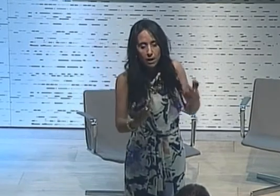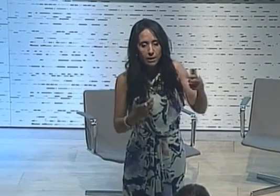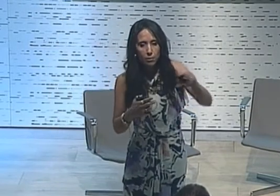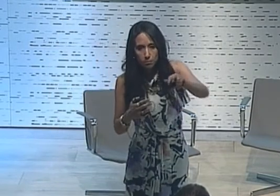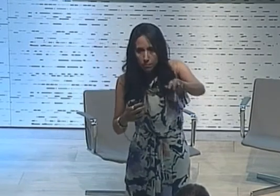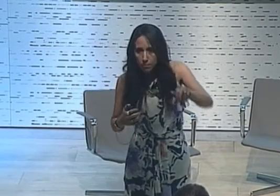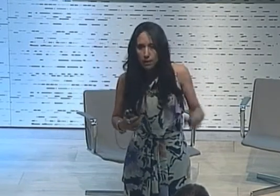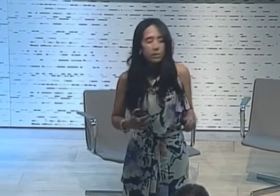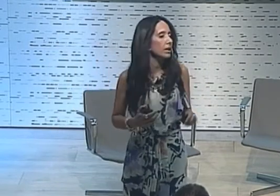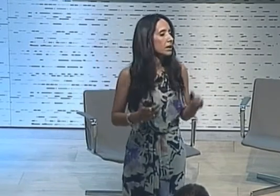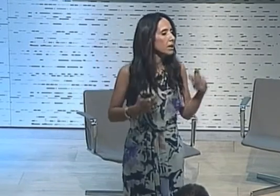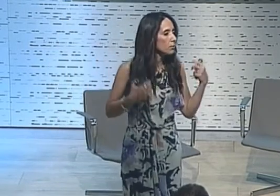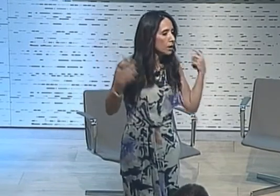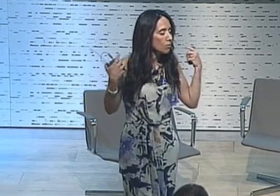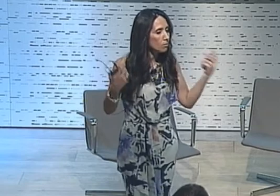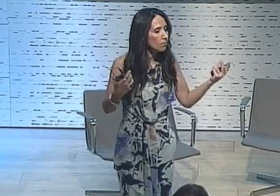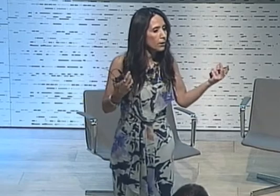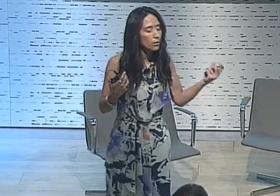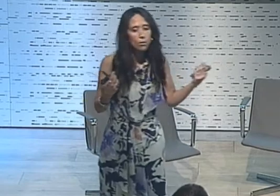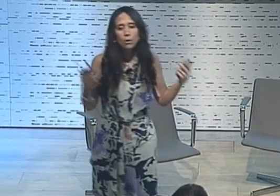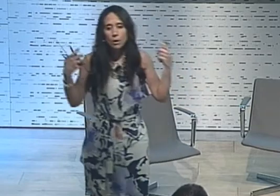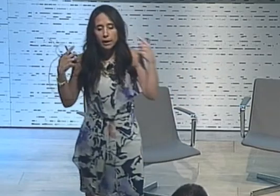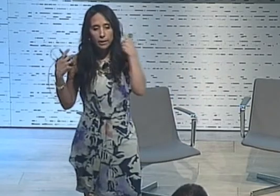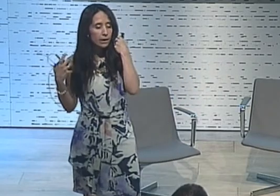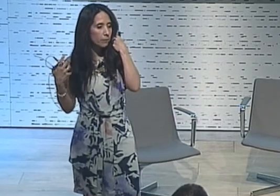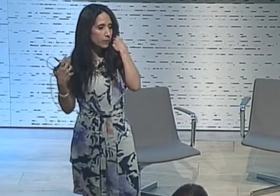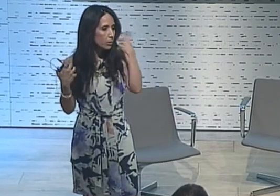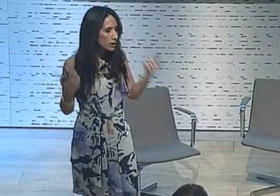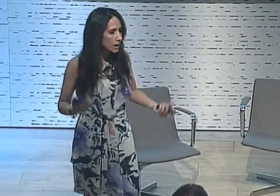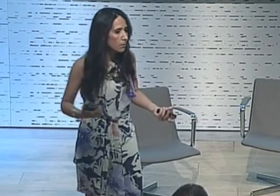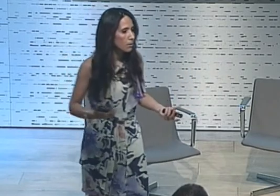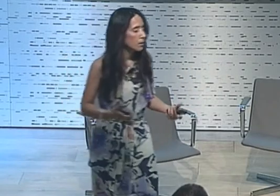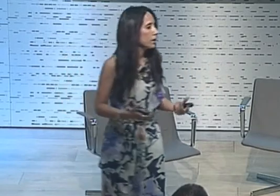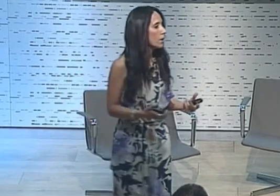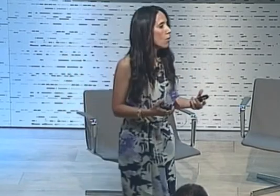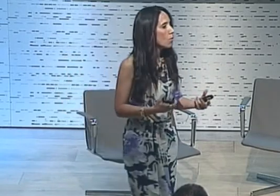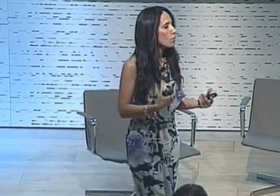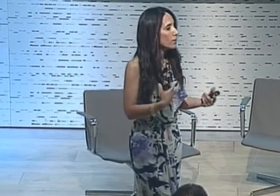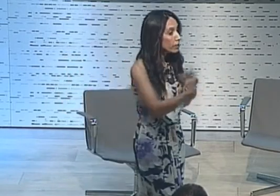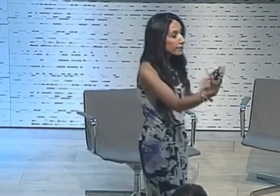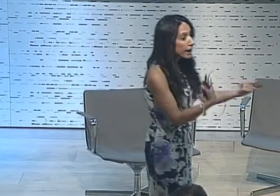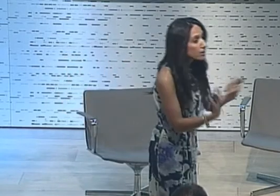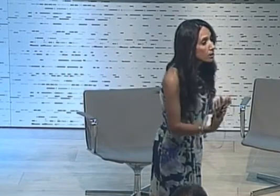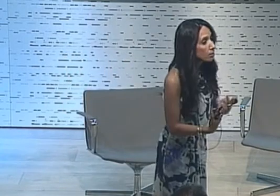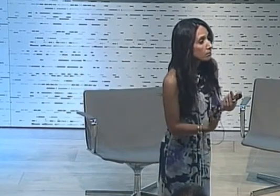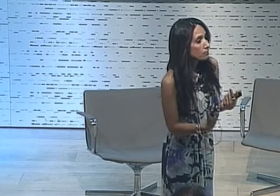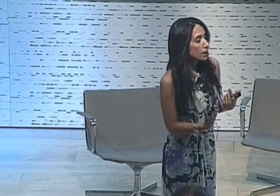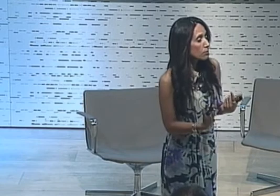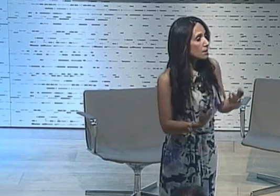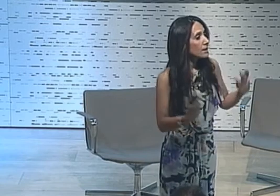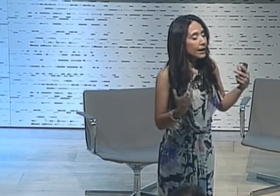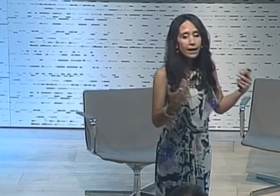medio visual, tengo un medio interactivo, tengo un medio auditivo, tengo un medio de